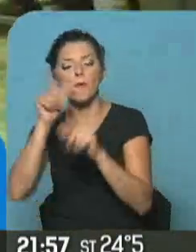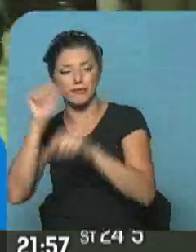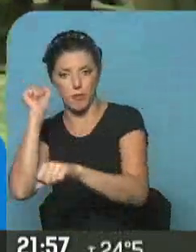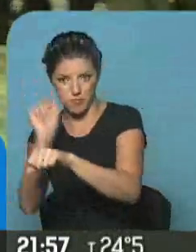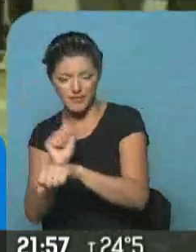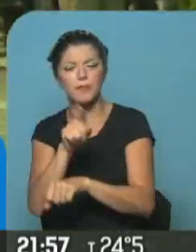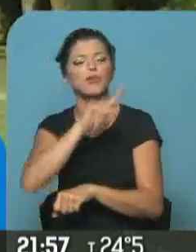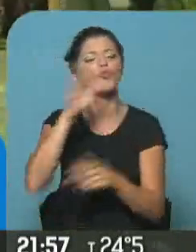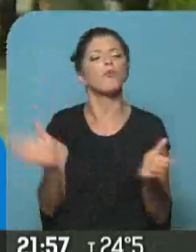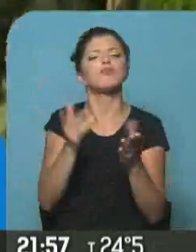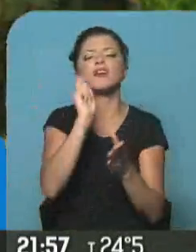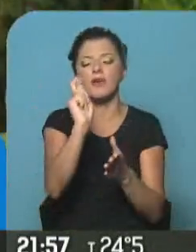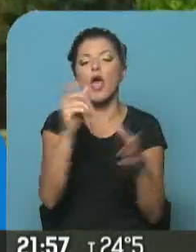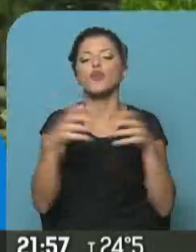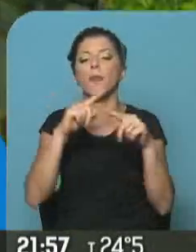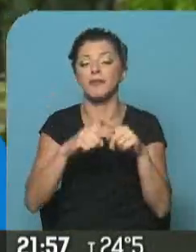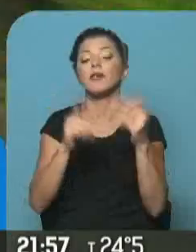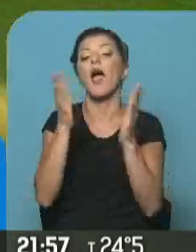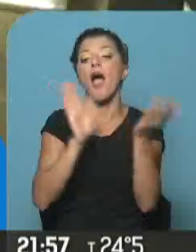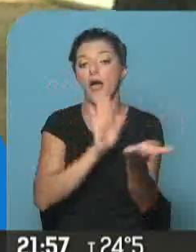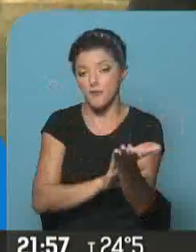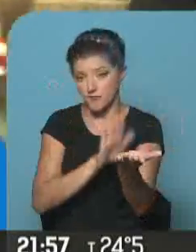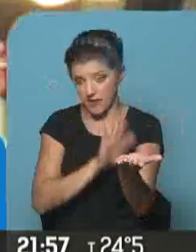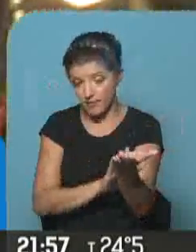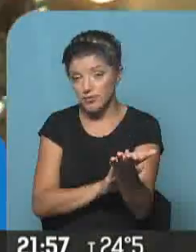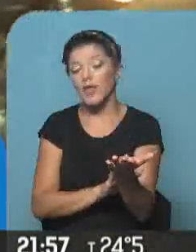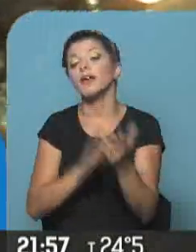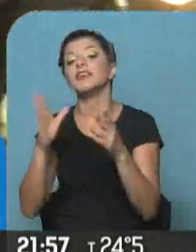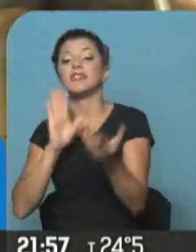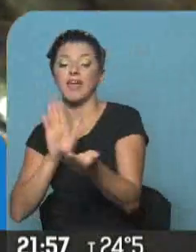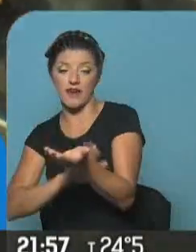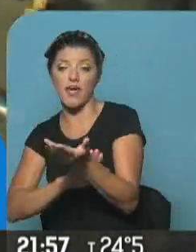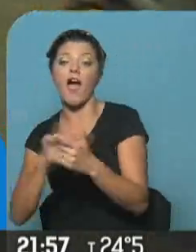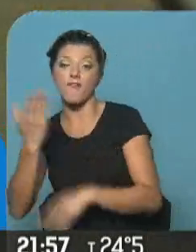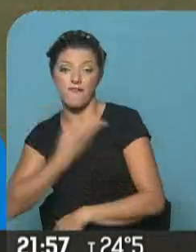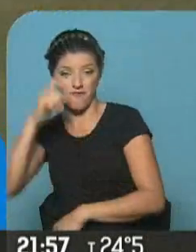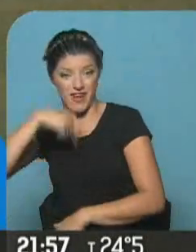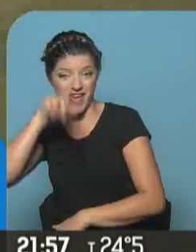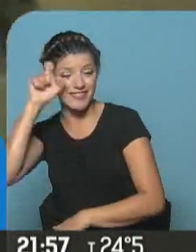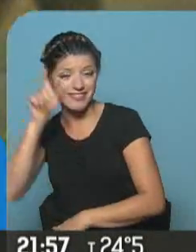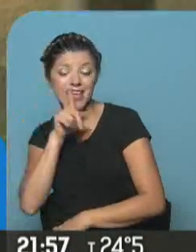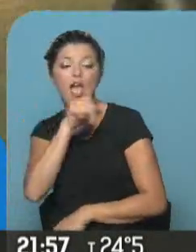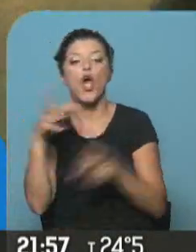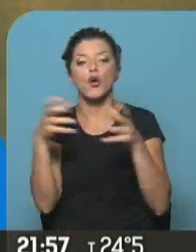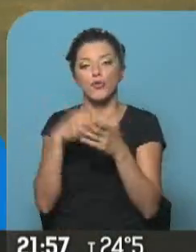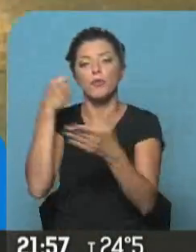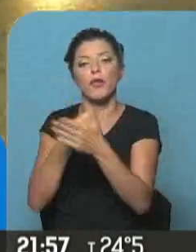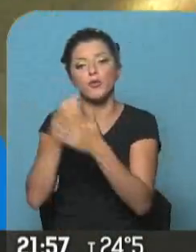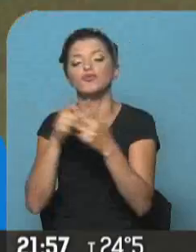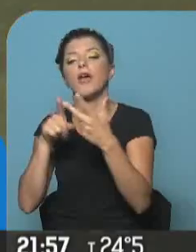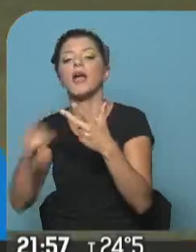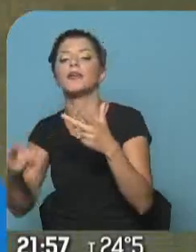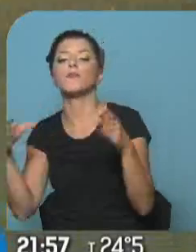el Frente de Izquierda, Izquierda al Frente, el Frente de Organización de Lucha y el Movimiento Aníbal Verón.